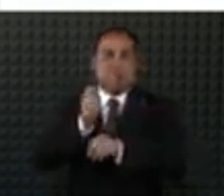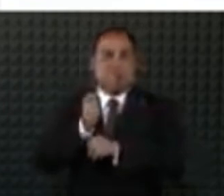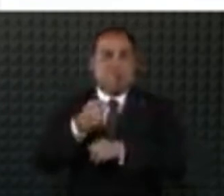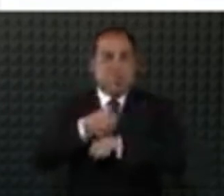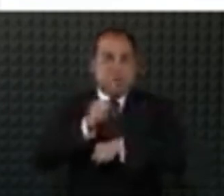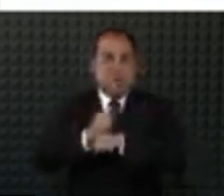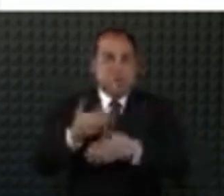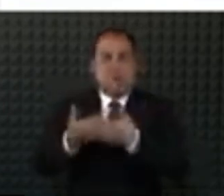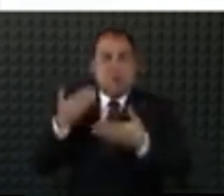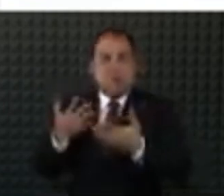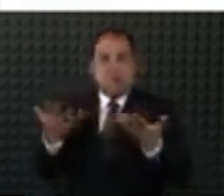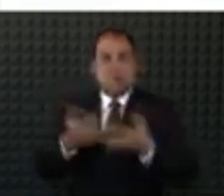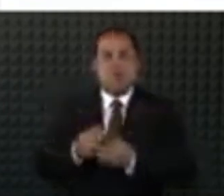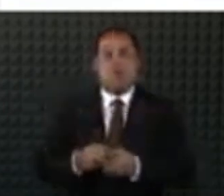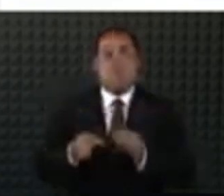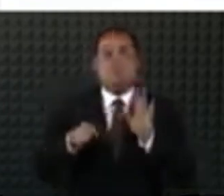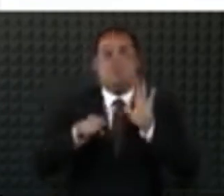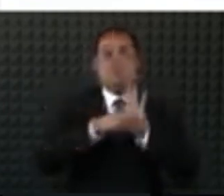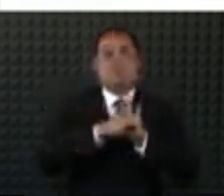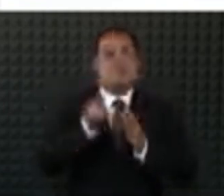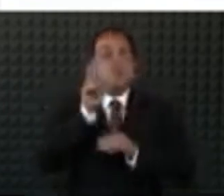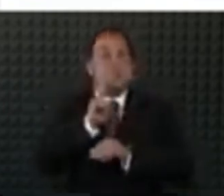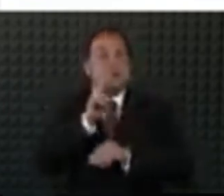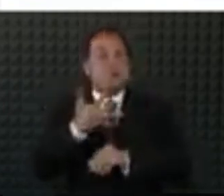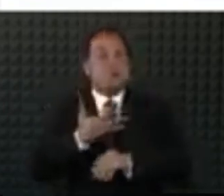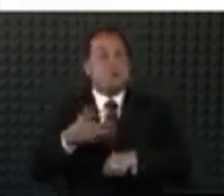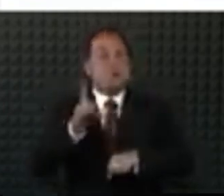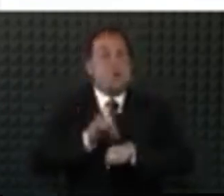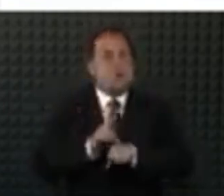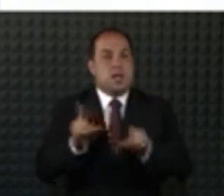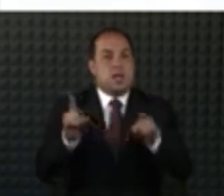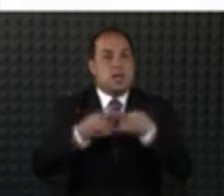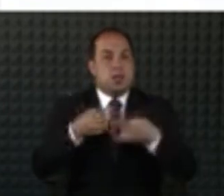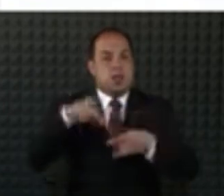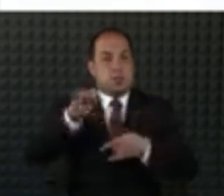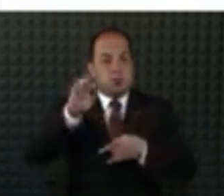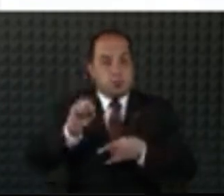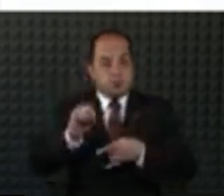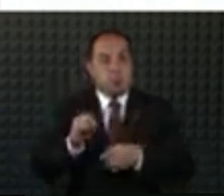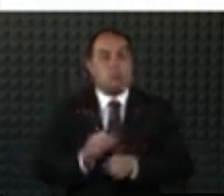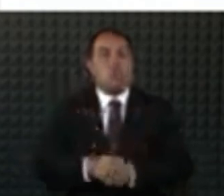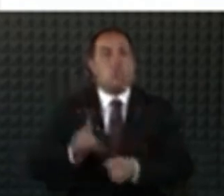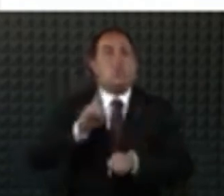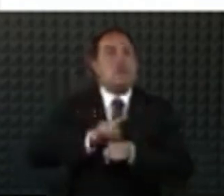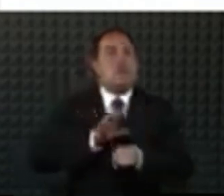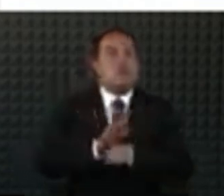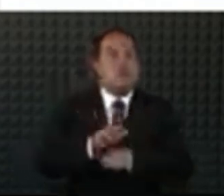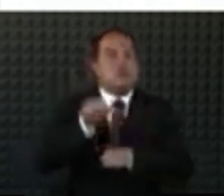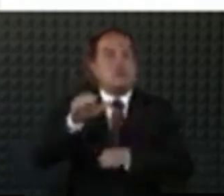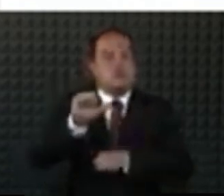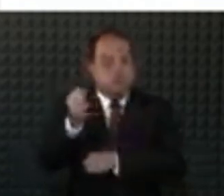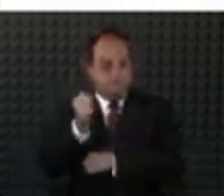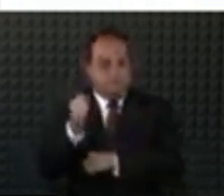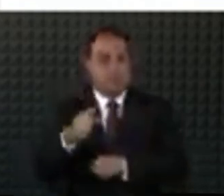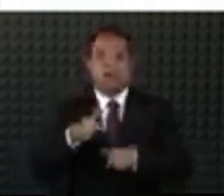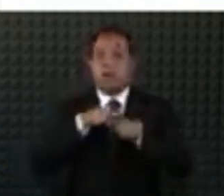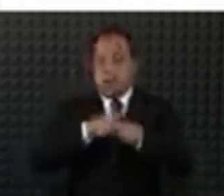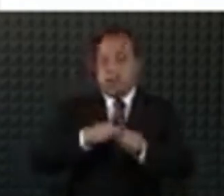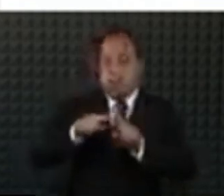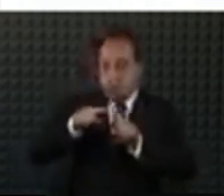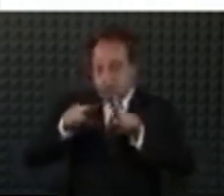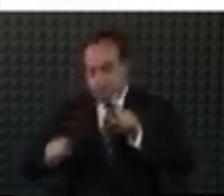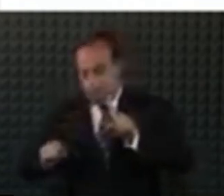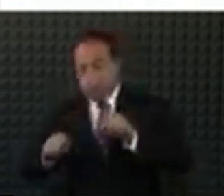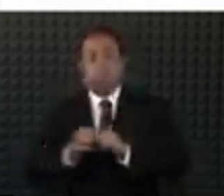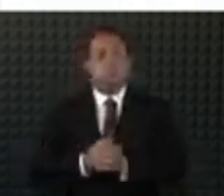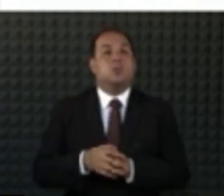semana pasada se hicieron menos pruebas porque hubo un día que cerramos los kioscos, el 16 de septiembre, pero seguimos una tendencia a la baja muy clara en la cual